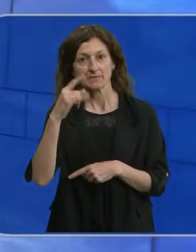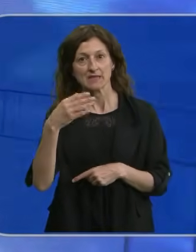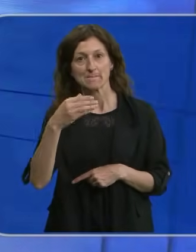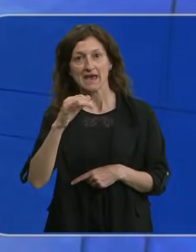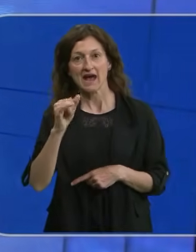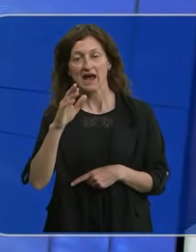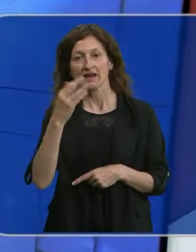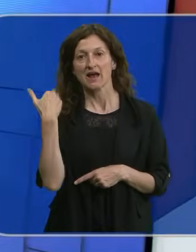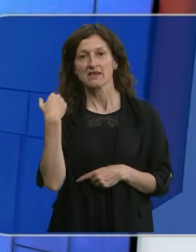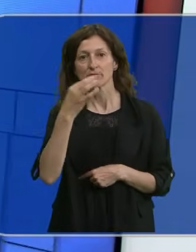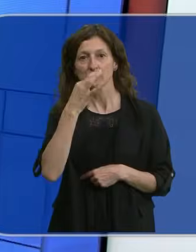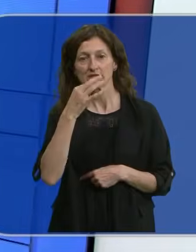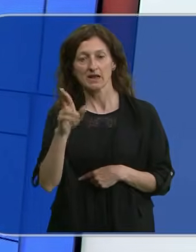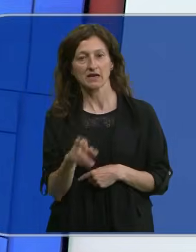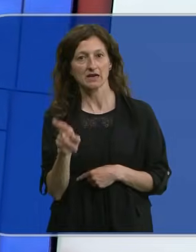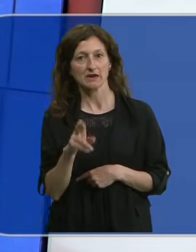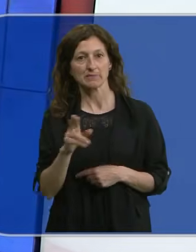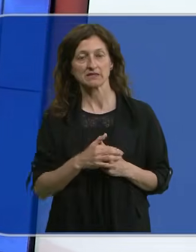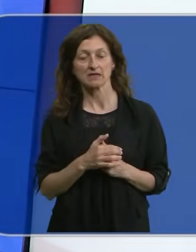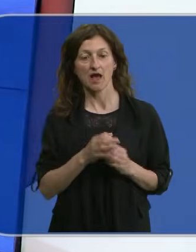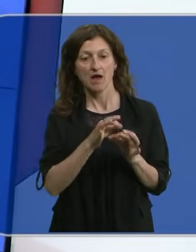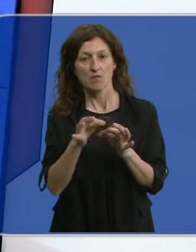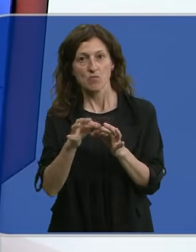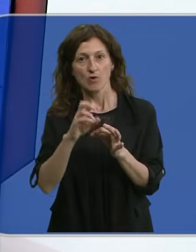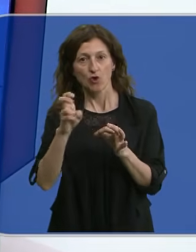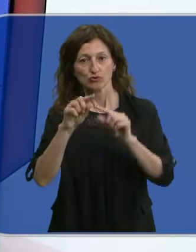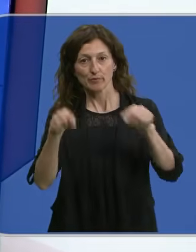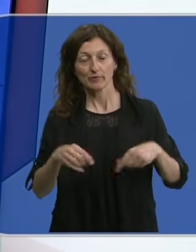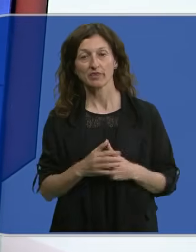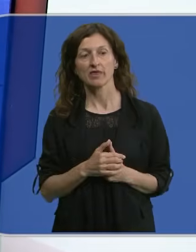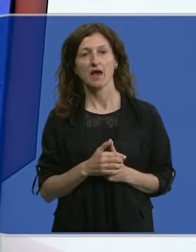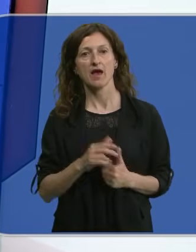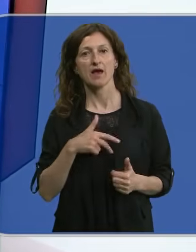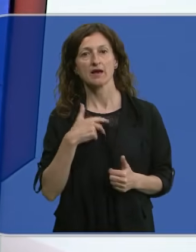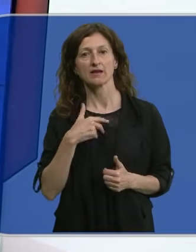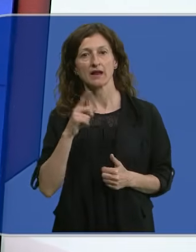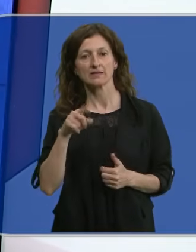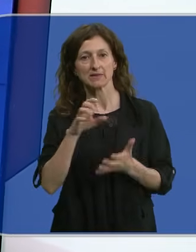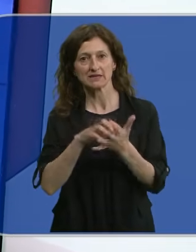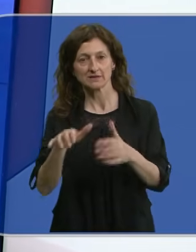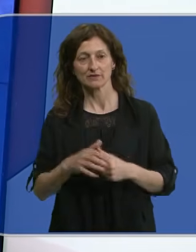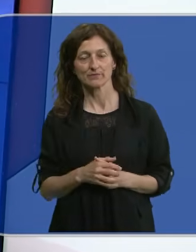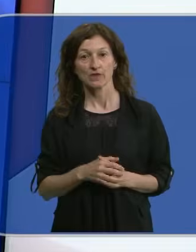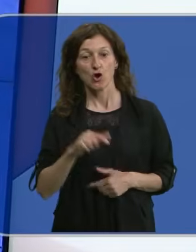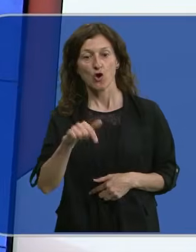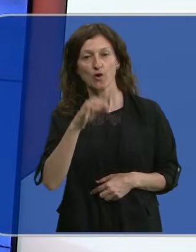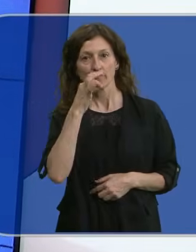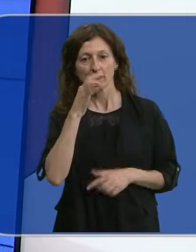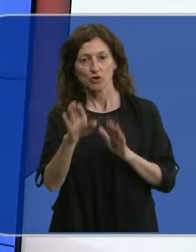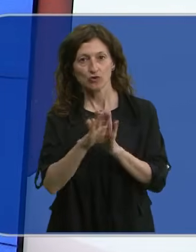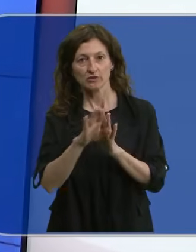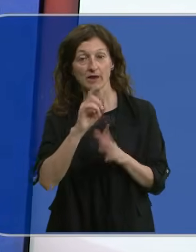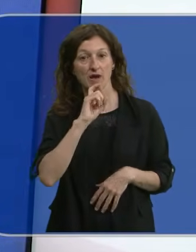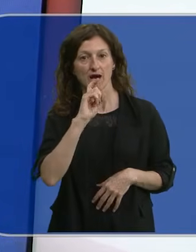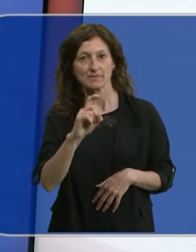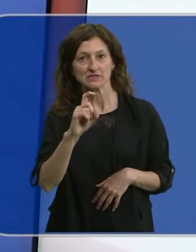Béjar ayer por la tarde, y esta imagen se repetía también en otras localidades de la provincia y en general también de nuestra comunidad. Para esta tarde seguimos con